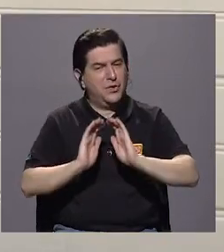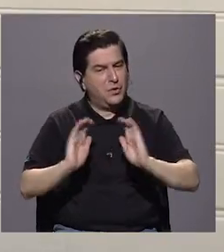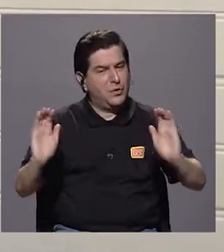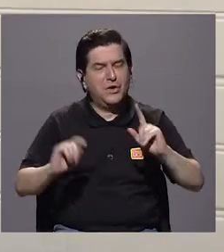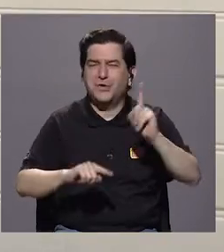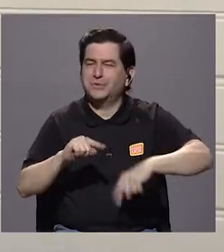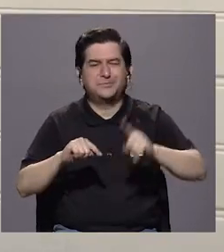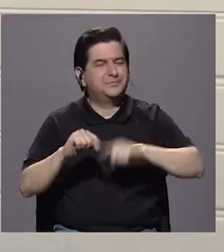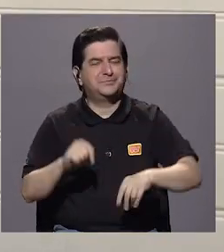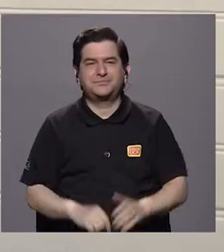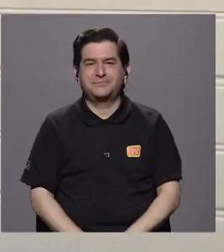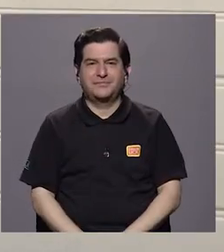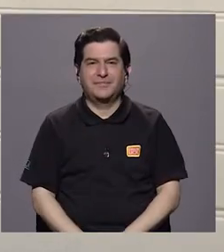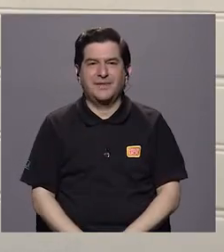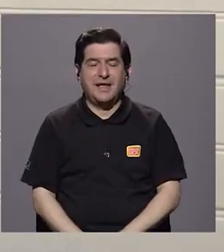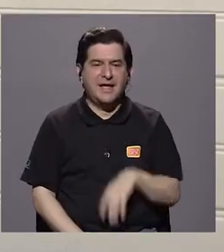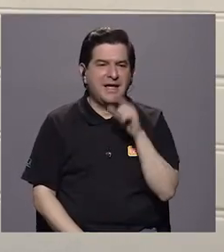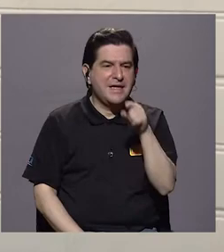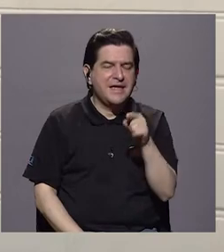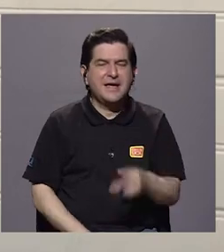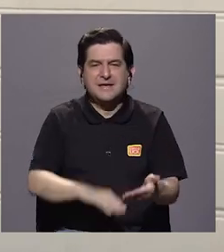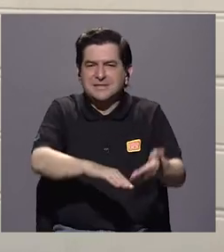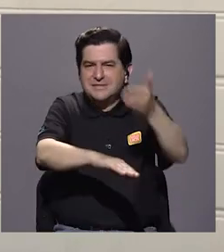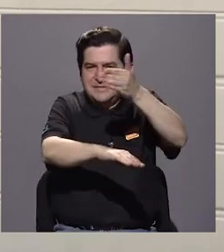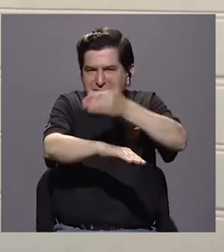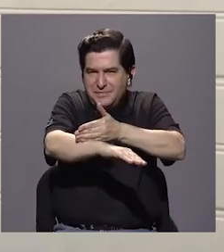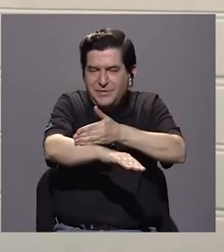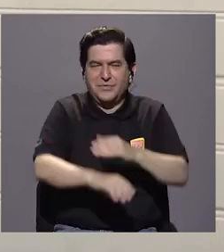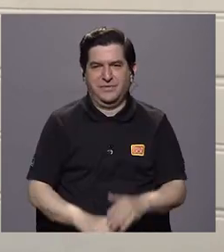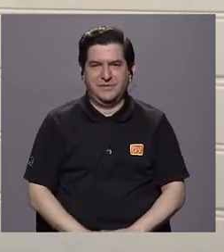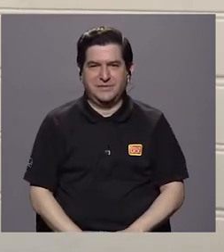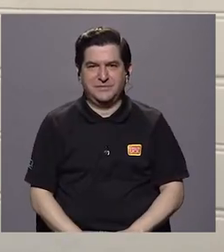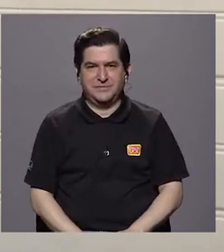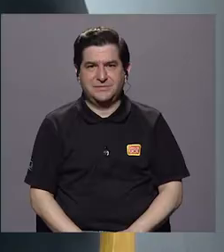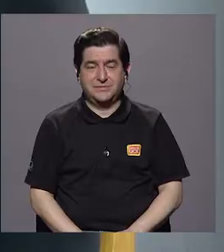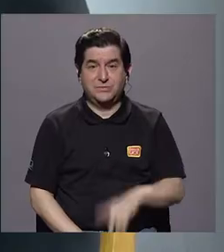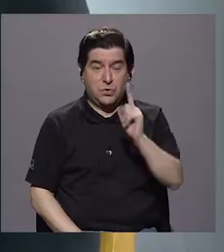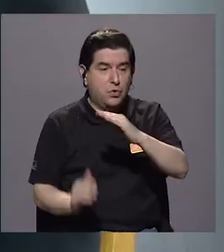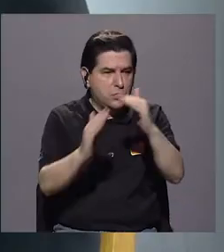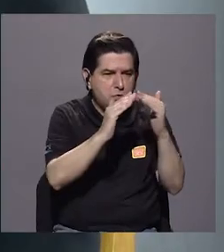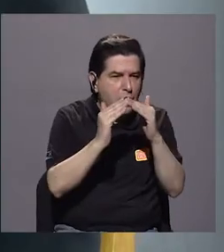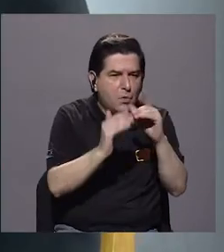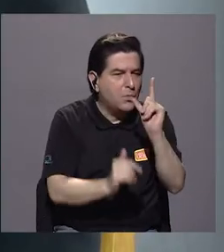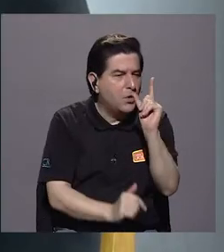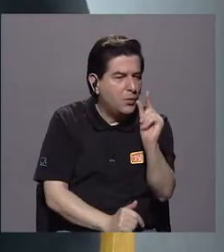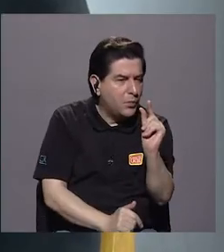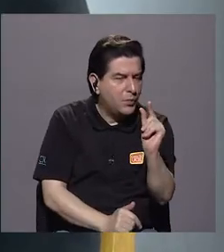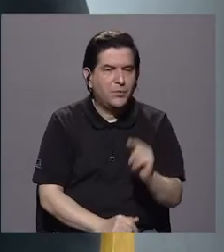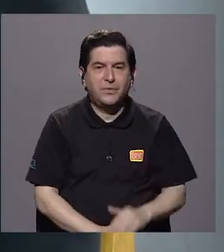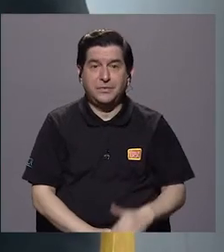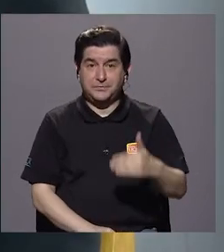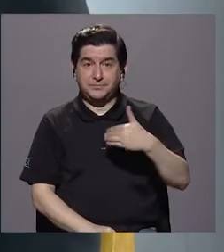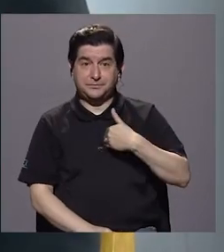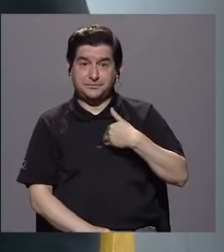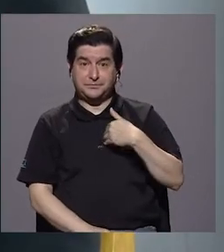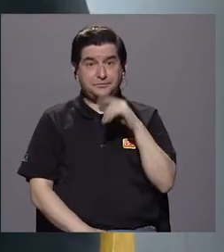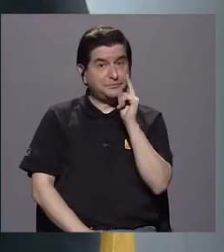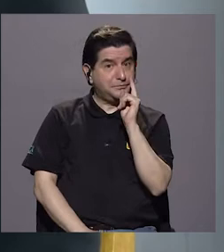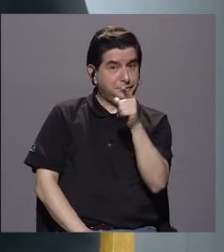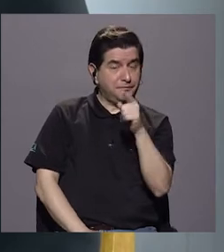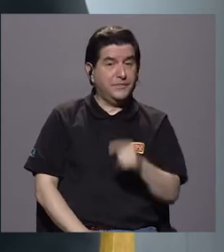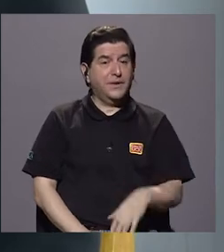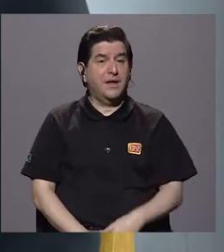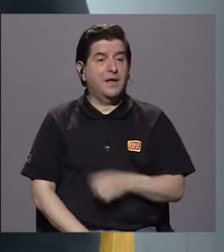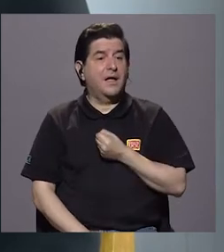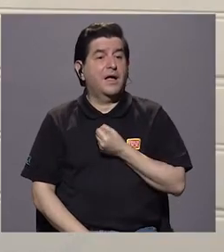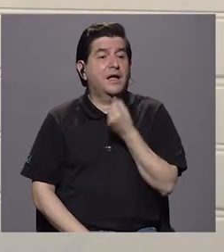Uno dice, ¿cómo es ese salto en el que de un pronto a otro sale de un pueblo pequeño, en el que tiene que expresarse